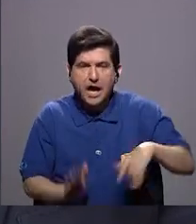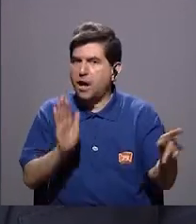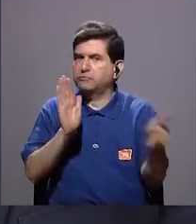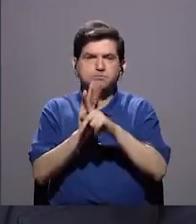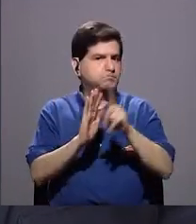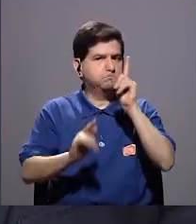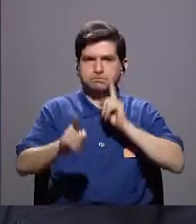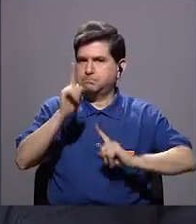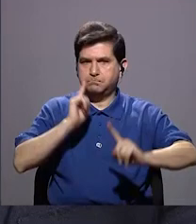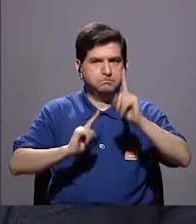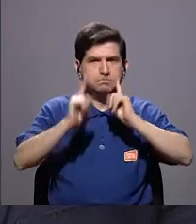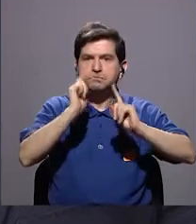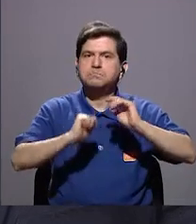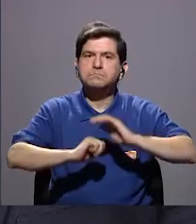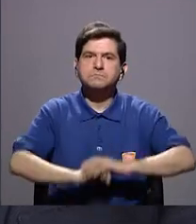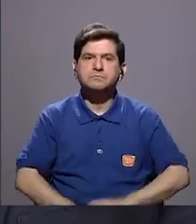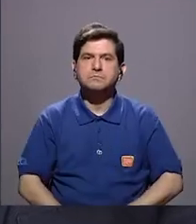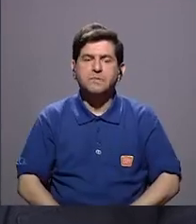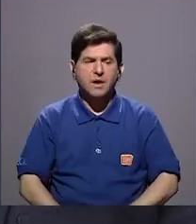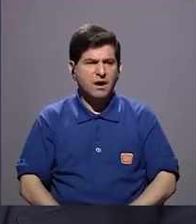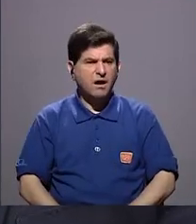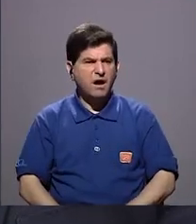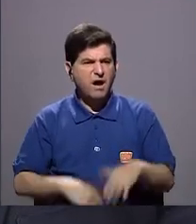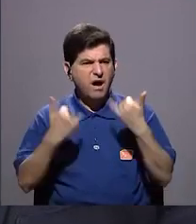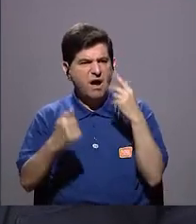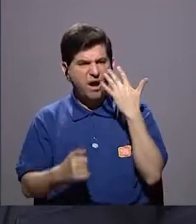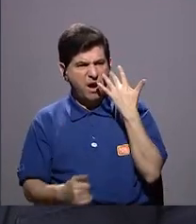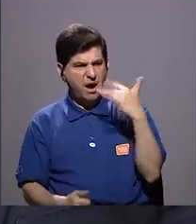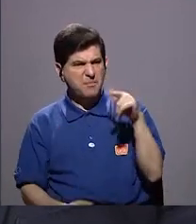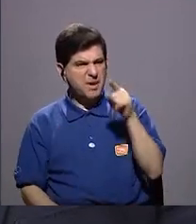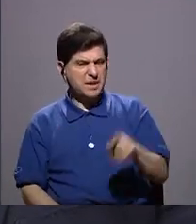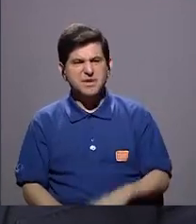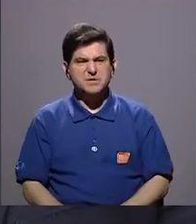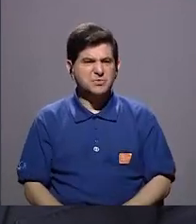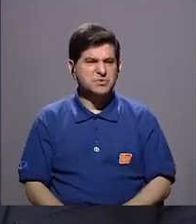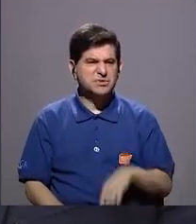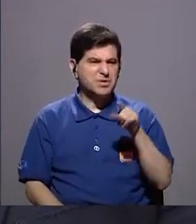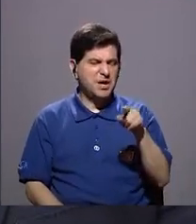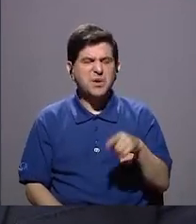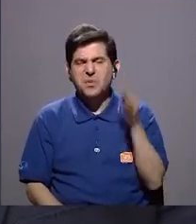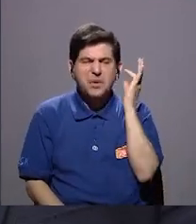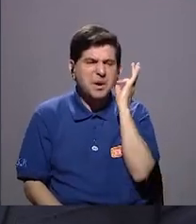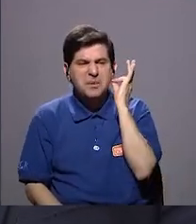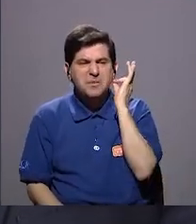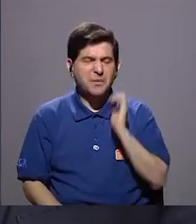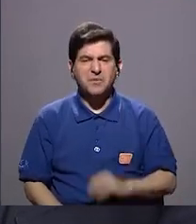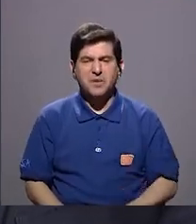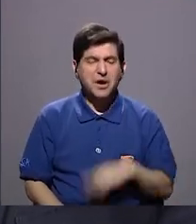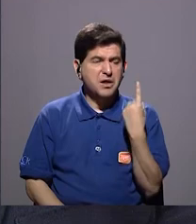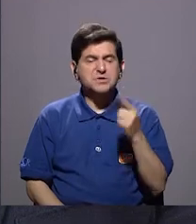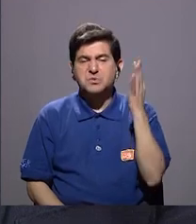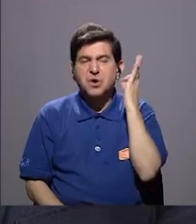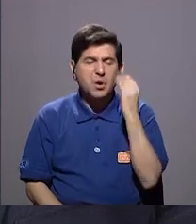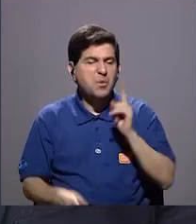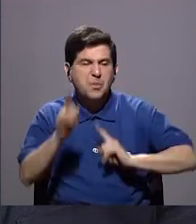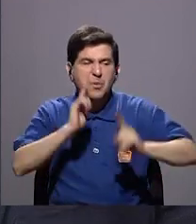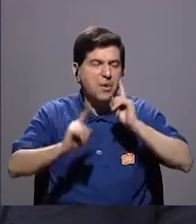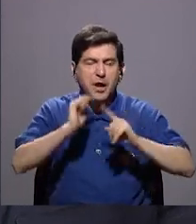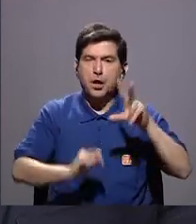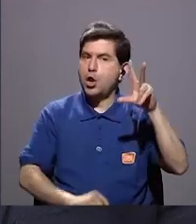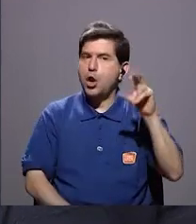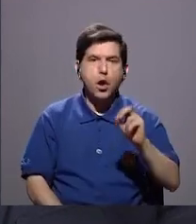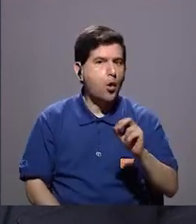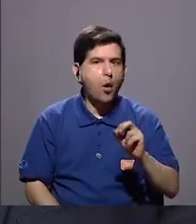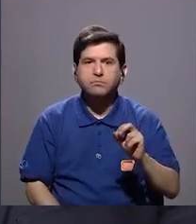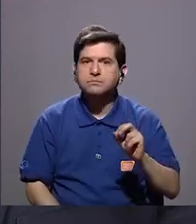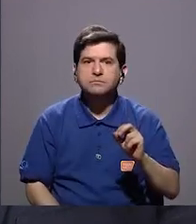prohibido llorar. Porque entonces, ya, ay, pero ya pareces un chuchinguita, ya uh-huh. pareces una mujercita, solo las mujeres lloran y esto.